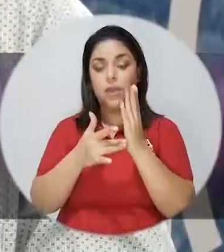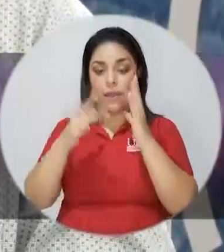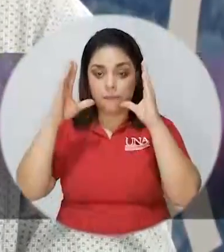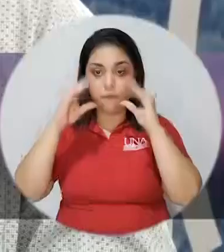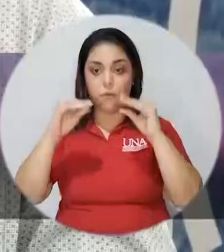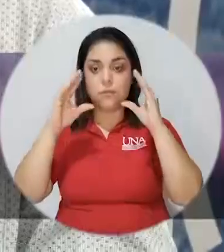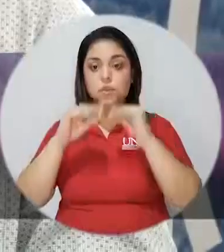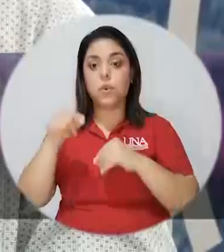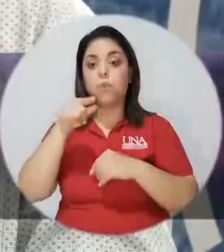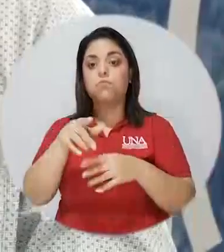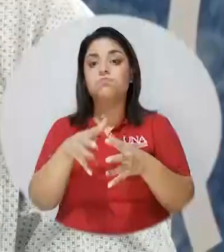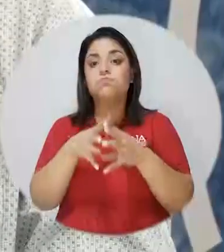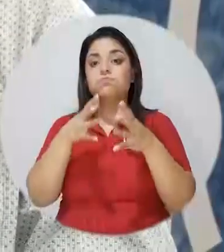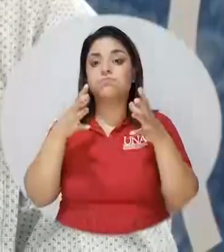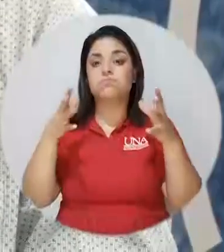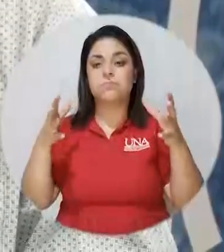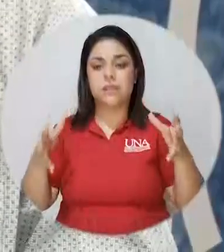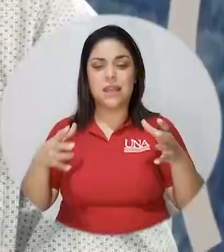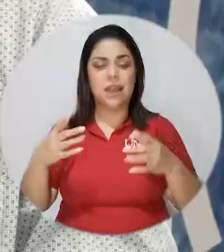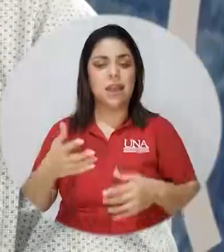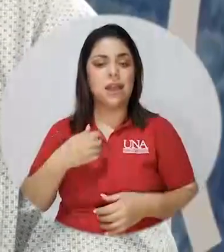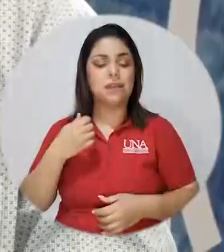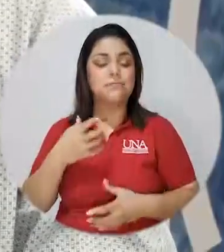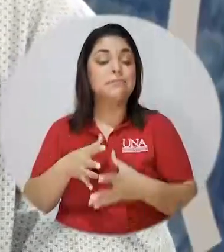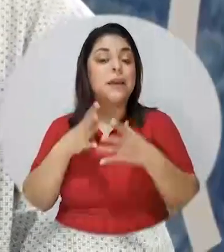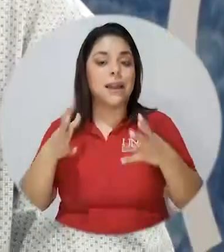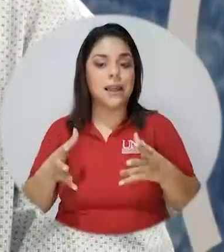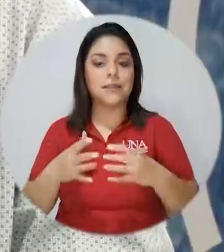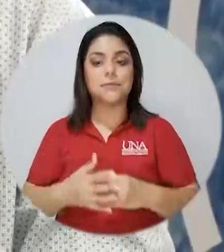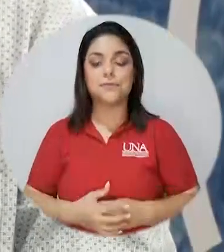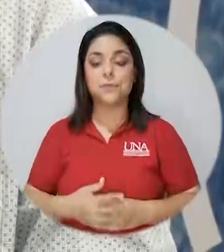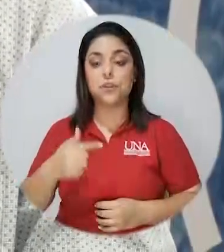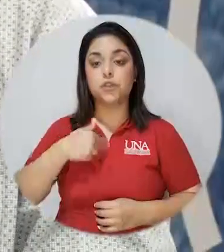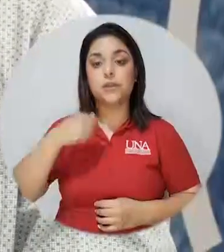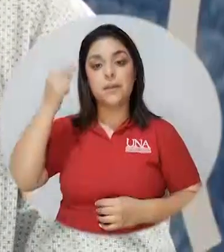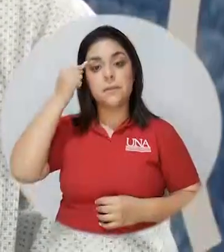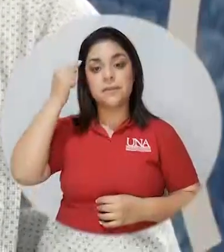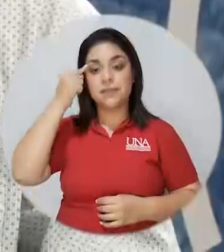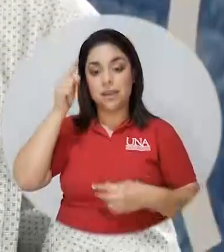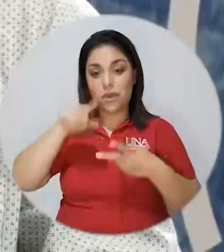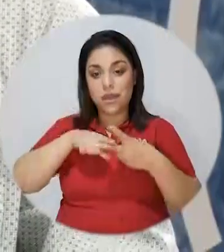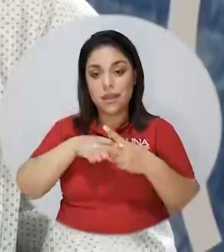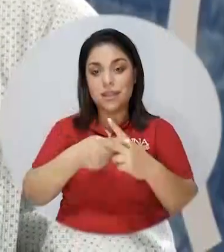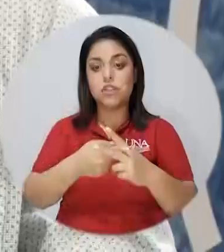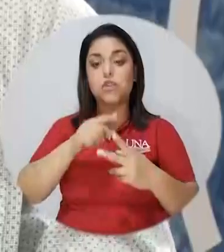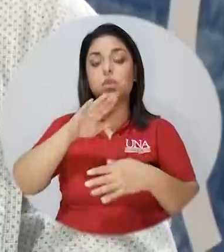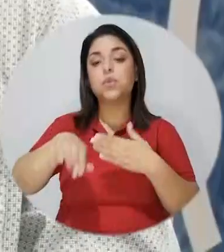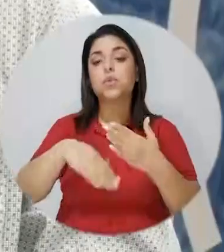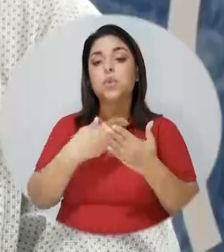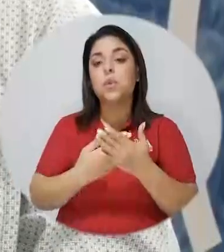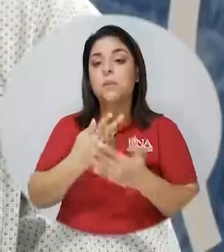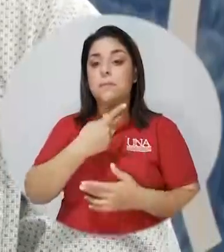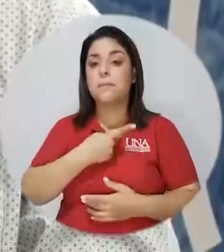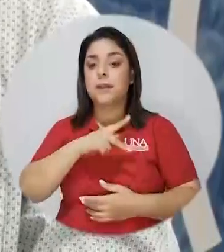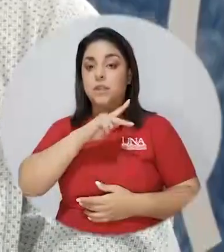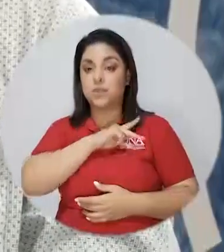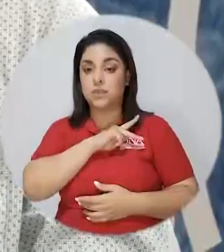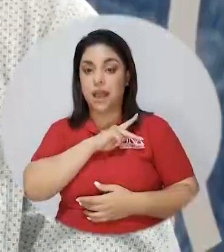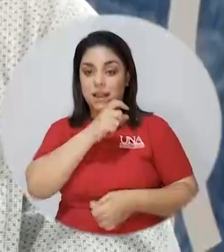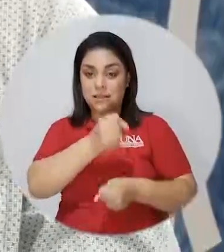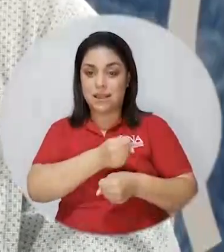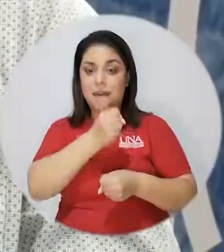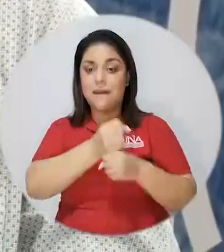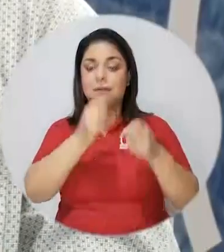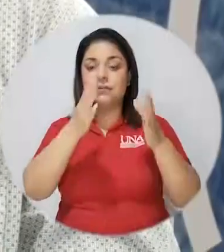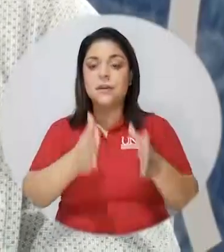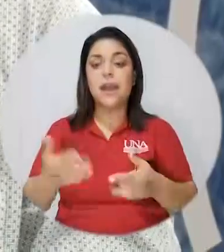han aumentado dramáticamente. Uno pudo haber pensado al inicio que todo el personal encargado de estas plataformas,